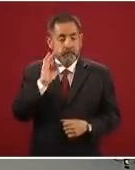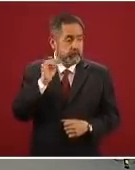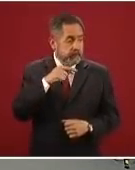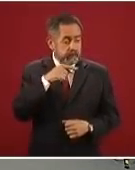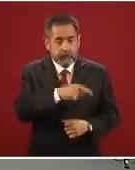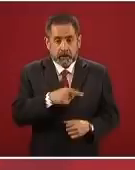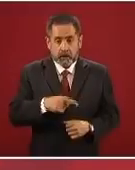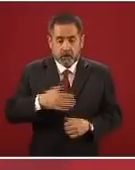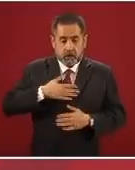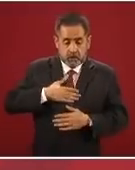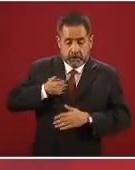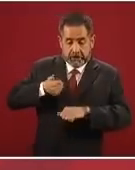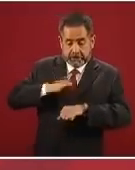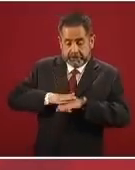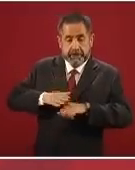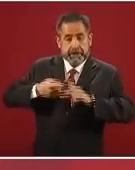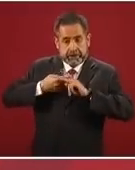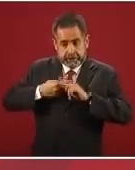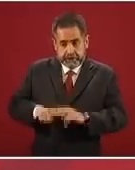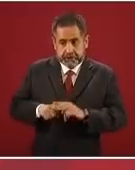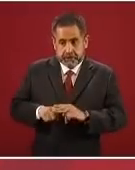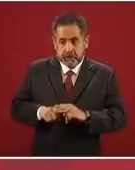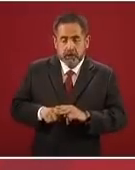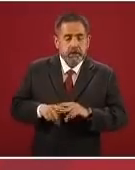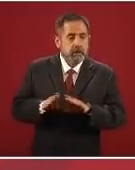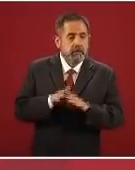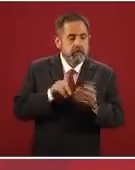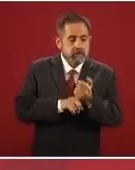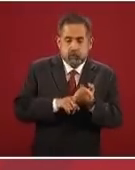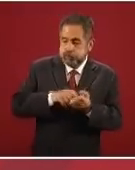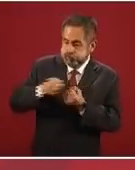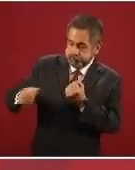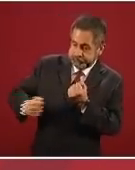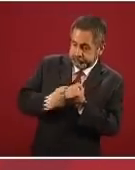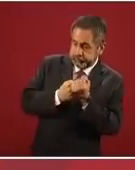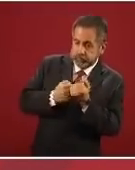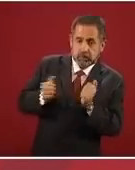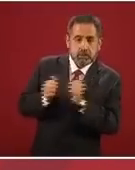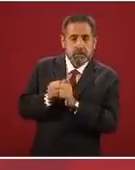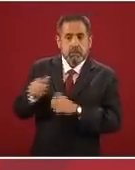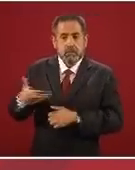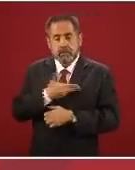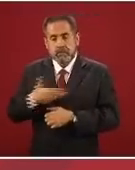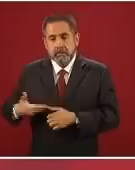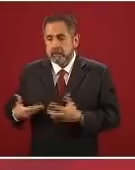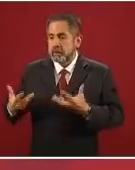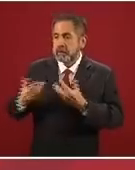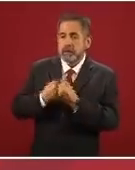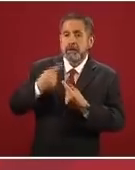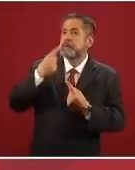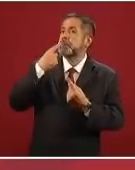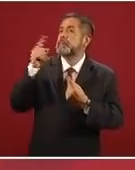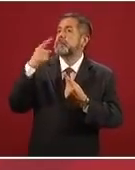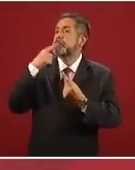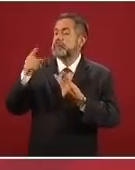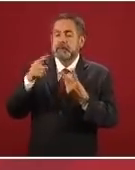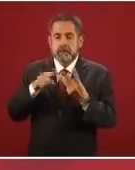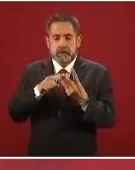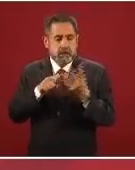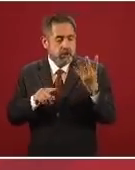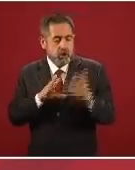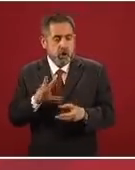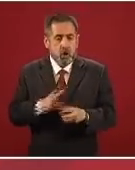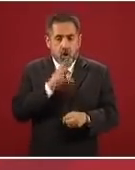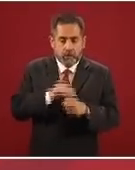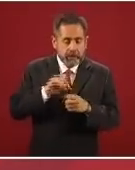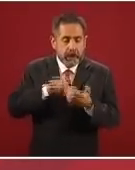inicia esta administración, cuando se cuenta con el apoyo del Ejecutivo para las denuncias y para todos los elementos